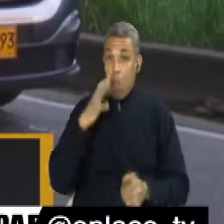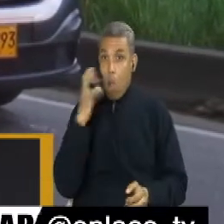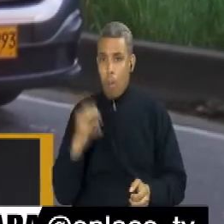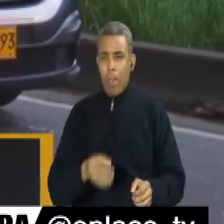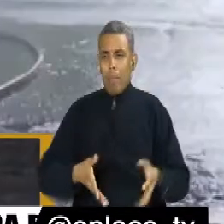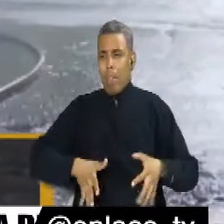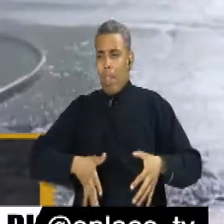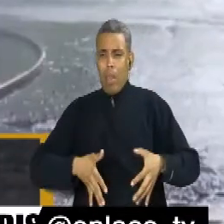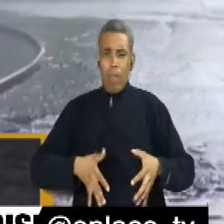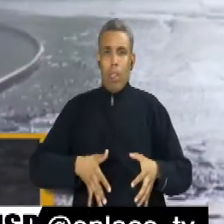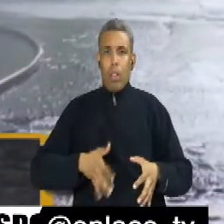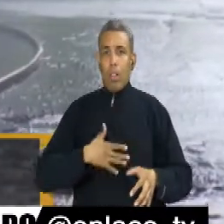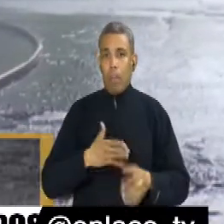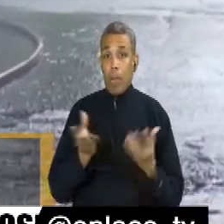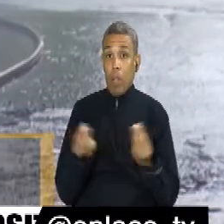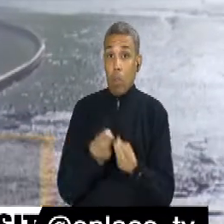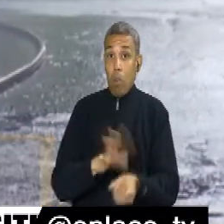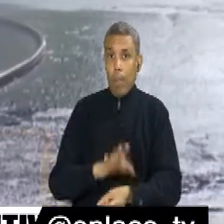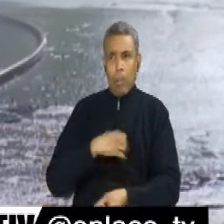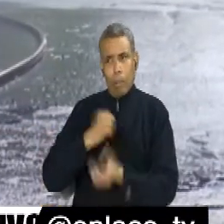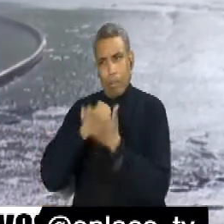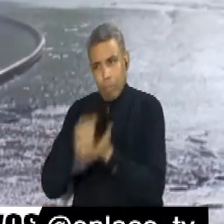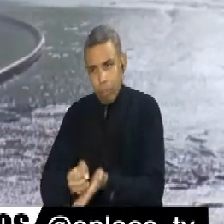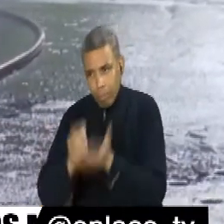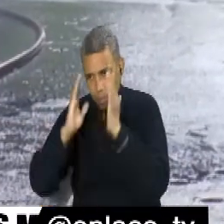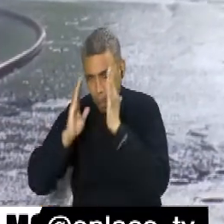atención de los paramédicos en el lugar de la emergencia.